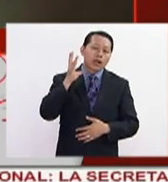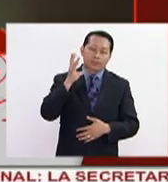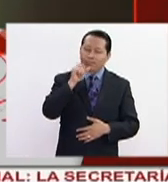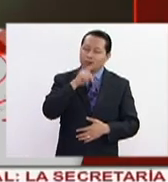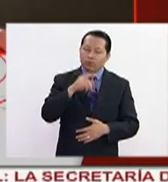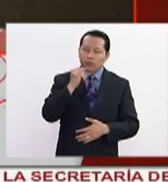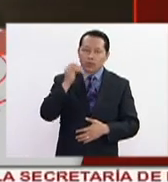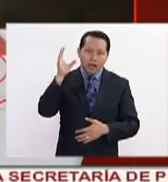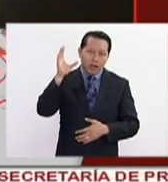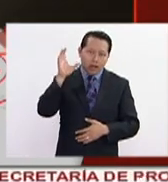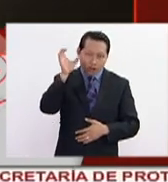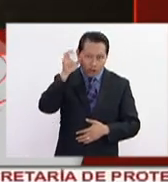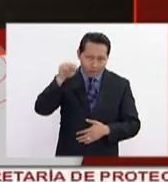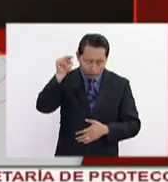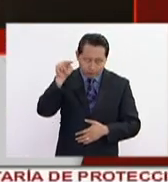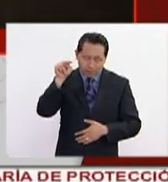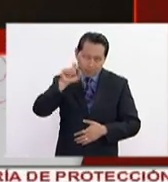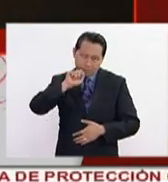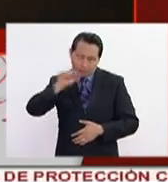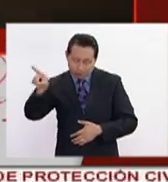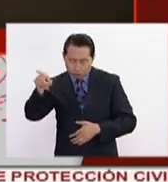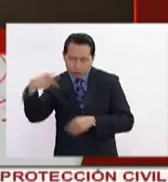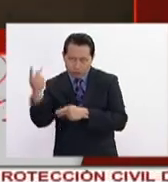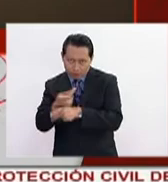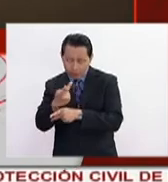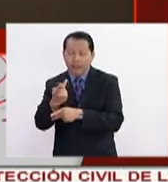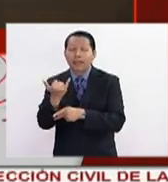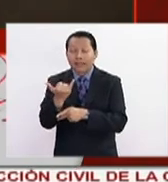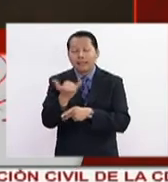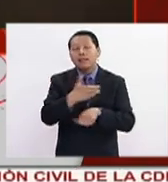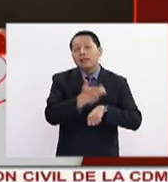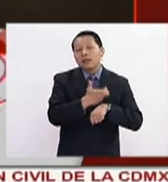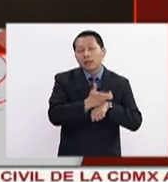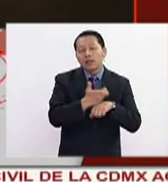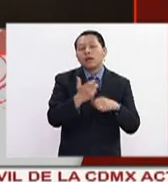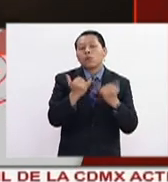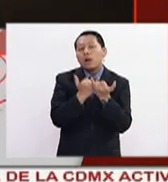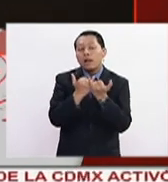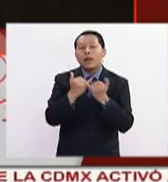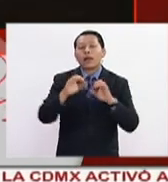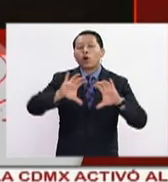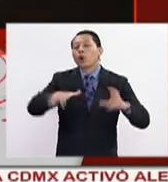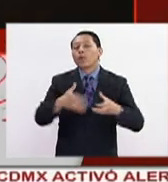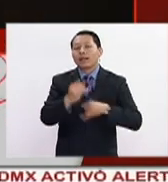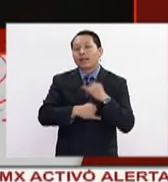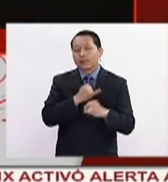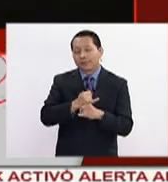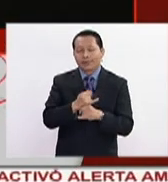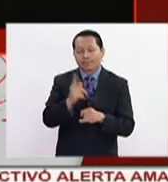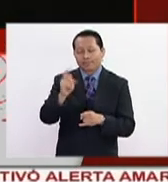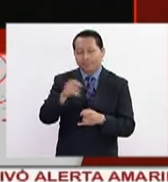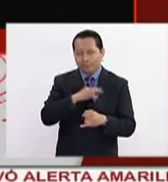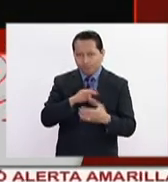Unidos, evidentemente, pero también de la comunidad internacional. Déjame ponértelo en estos términos.